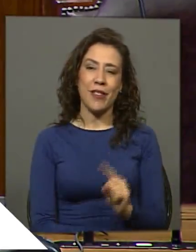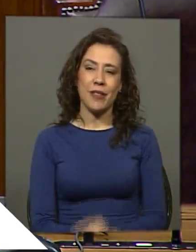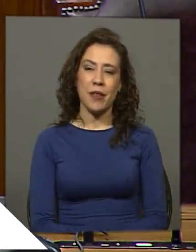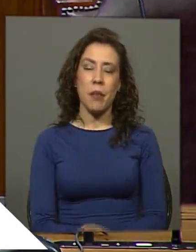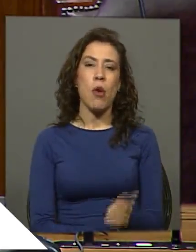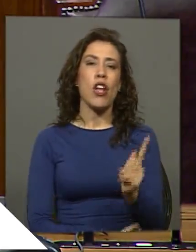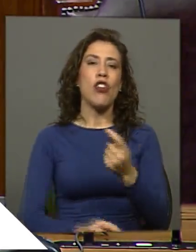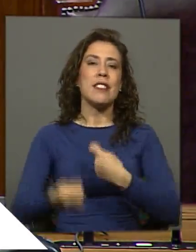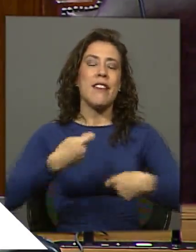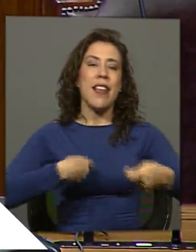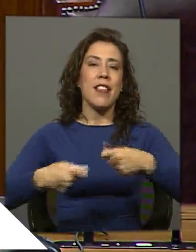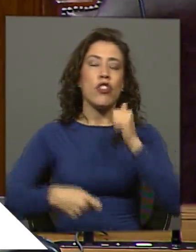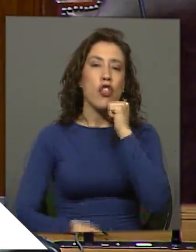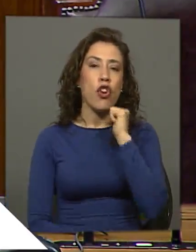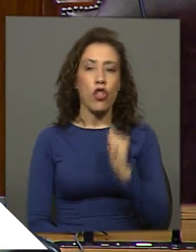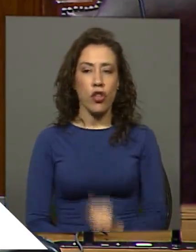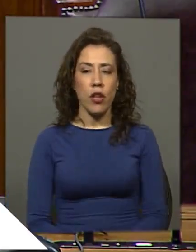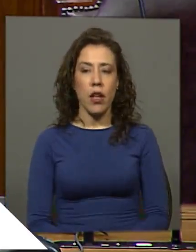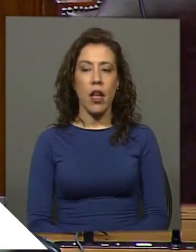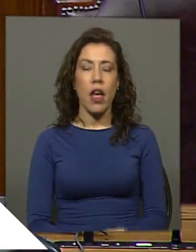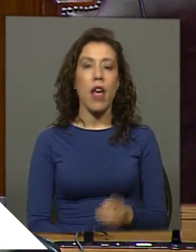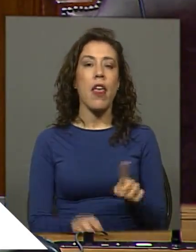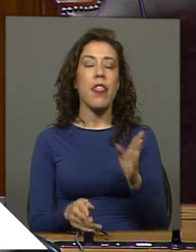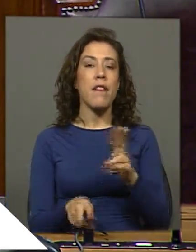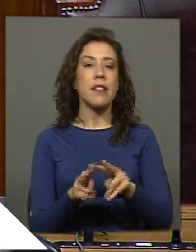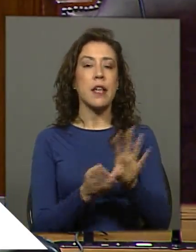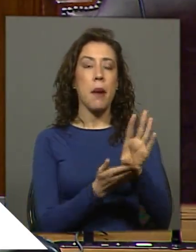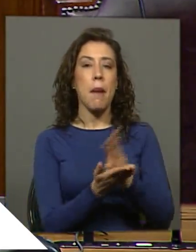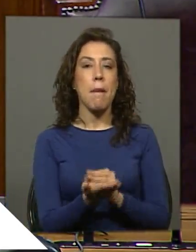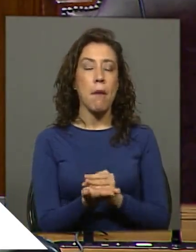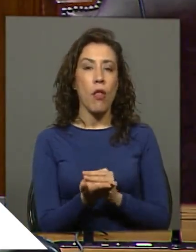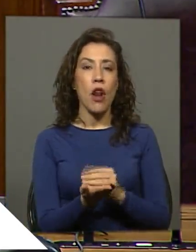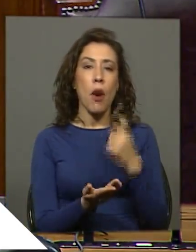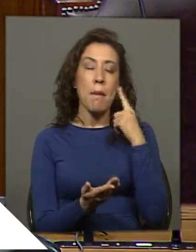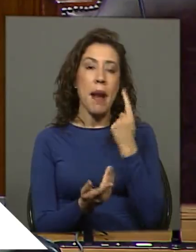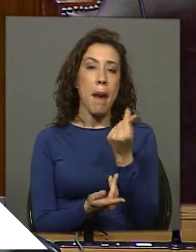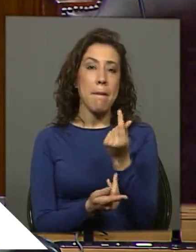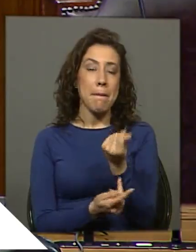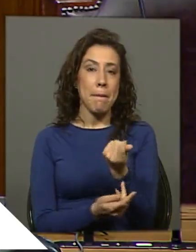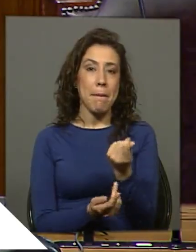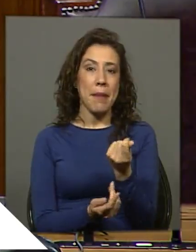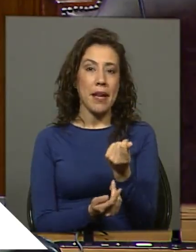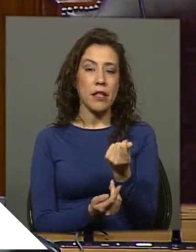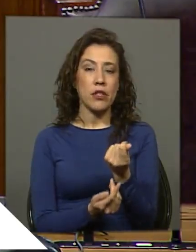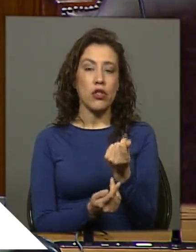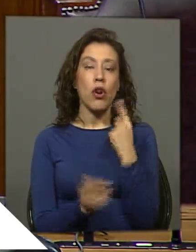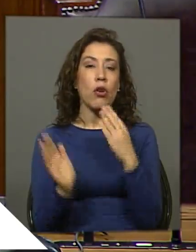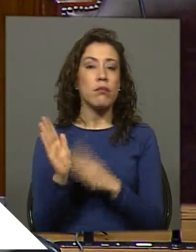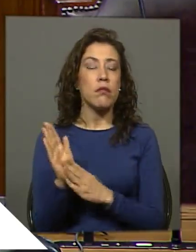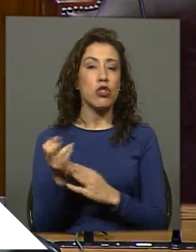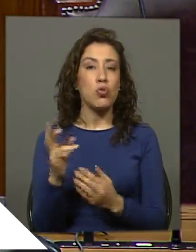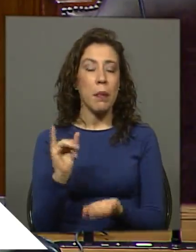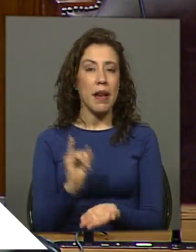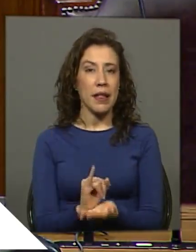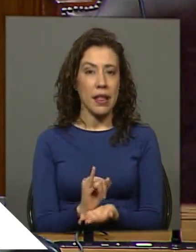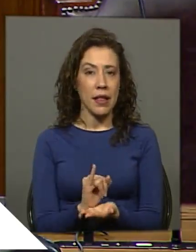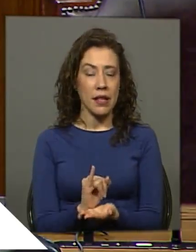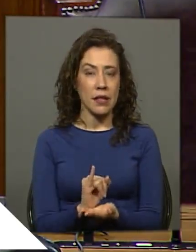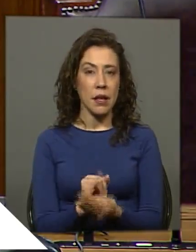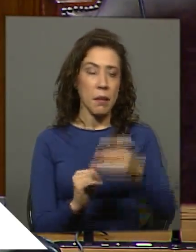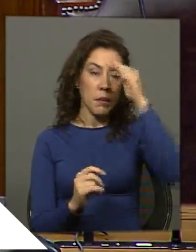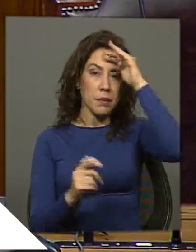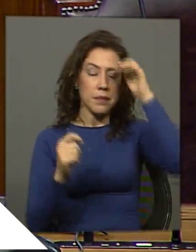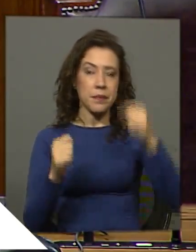se transan todos los días bien habrá que tener modelos para poder tener precios modelos validados por la superintendencia validados por